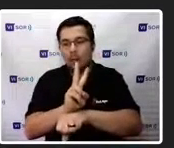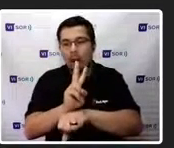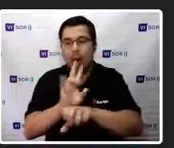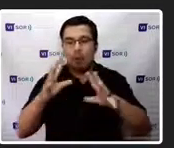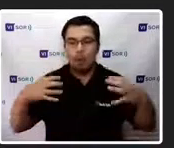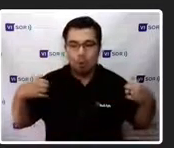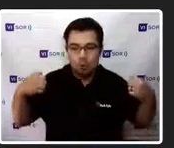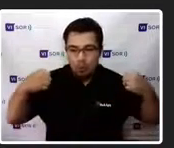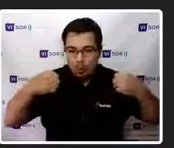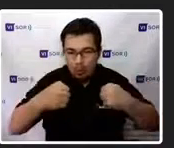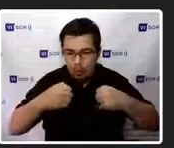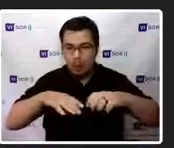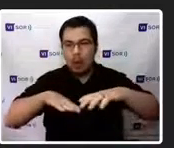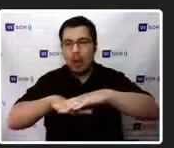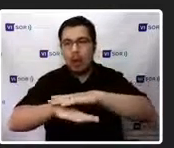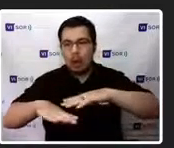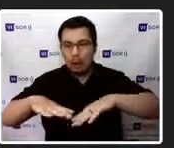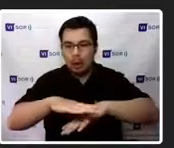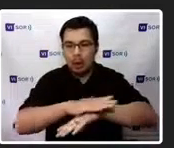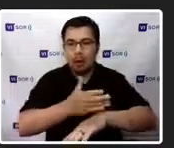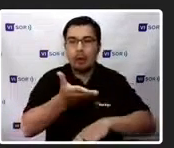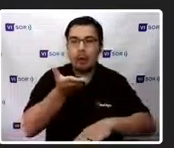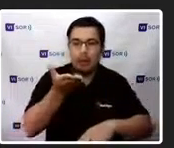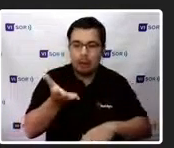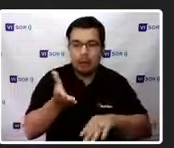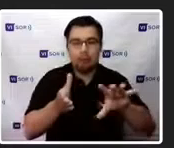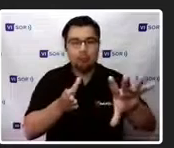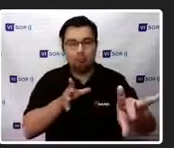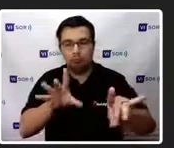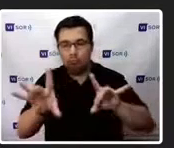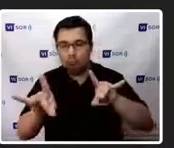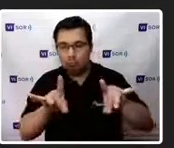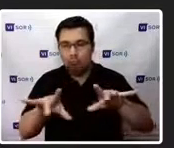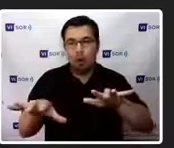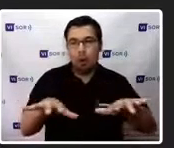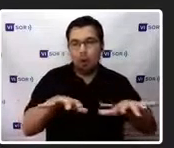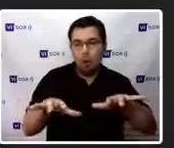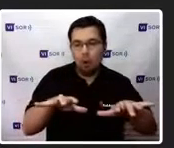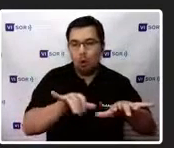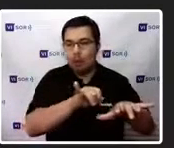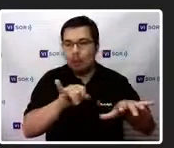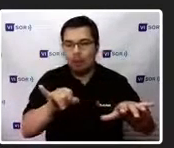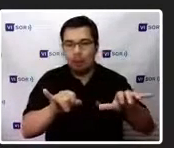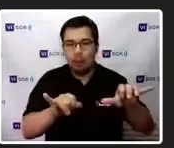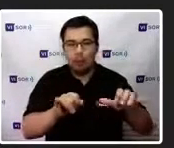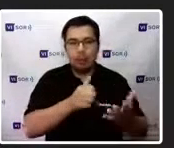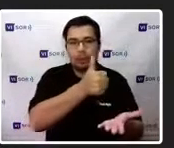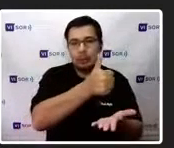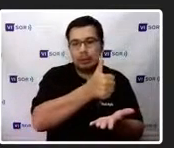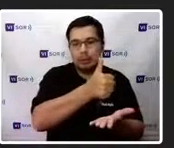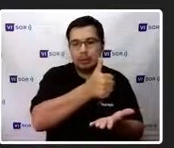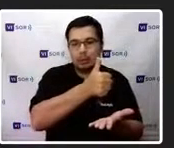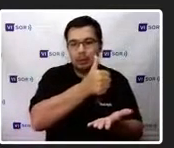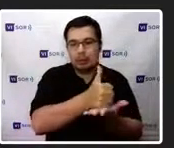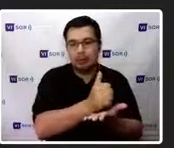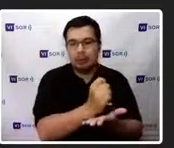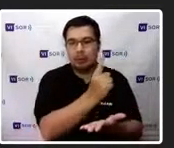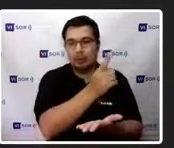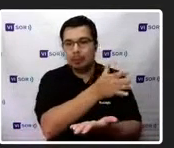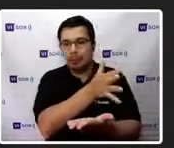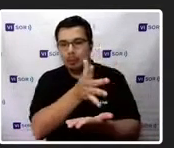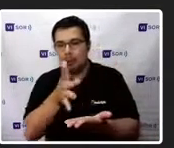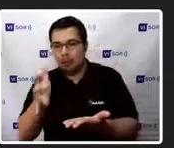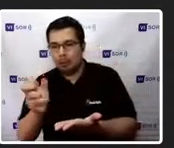cierto?, adquiriendo equipamiento a través de los semestres que siguen, primer y segundo año principalmente. ¿Ya? Y un poco acá lo que